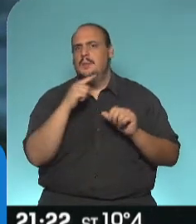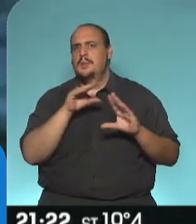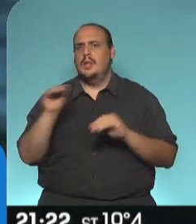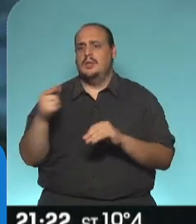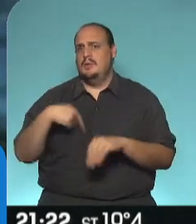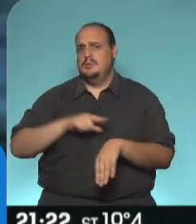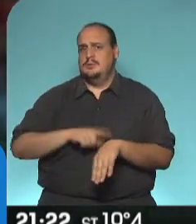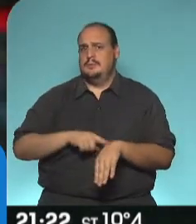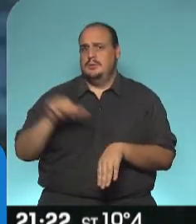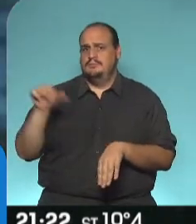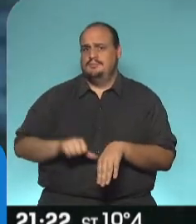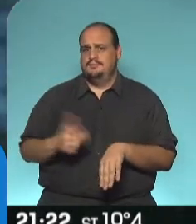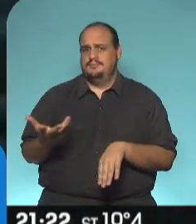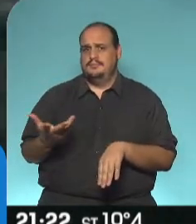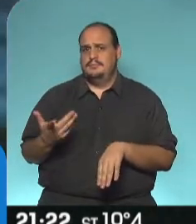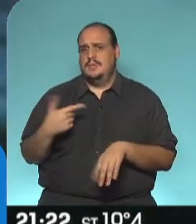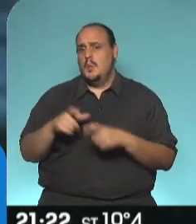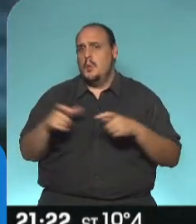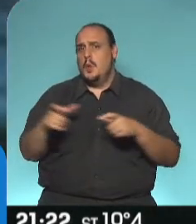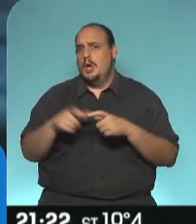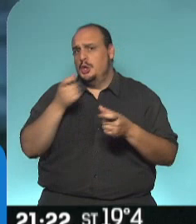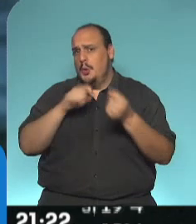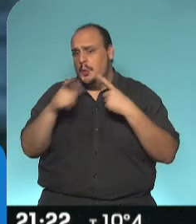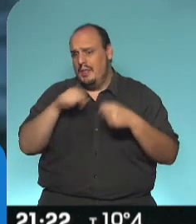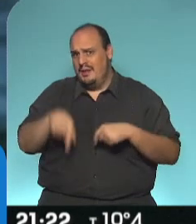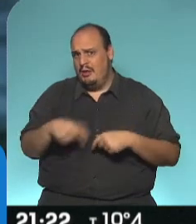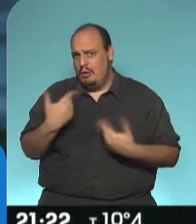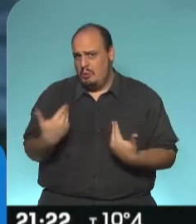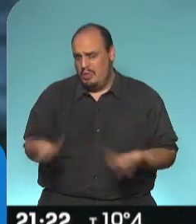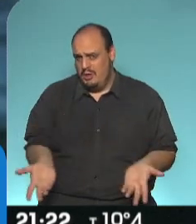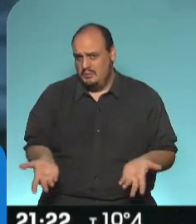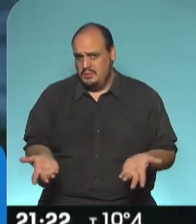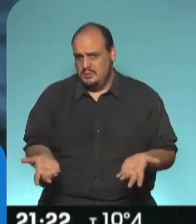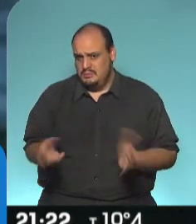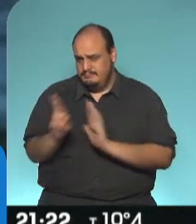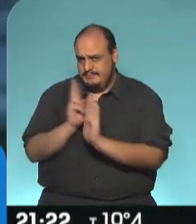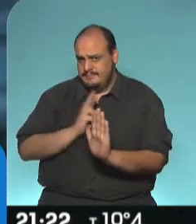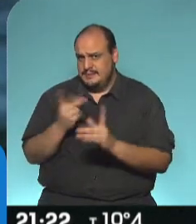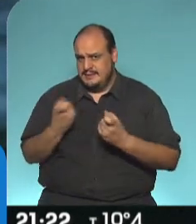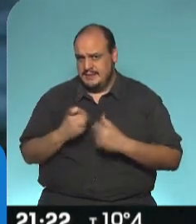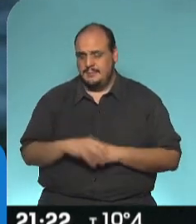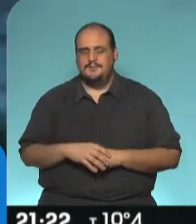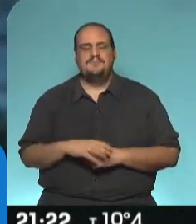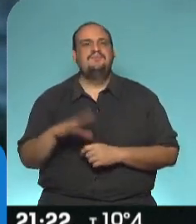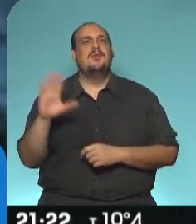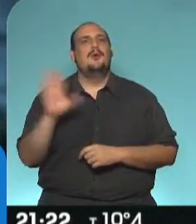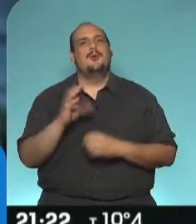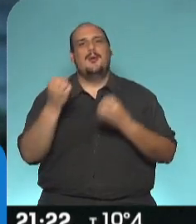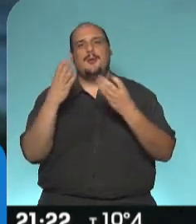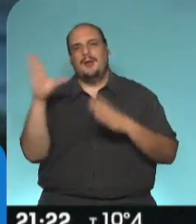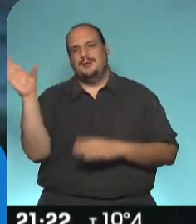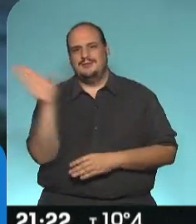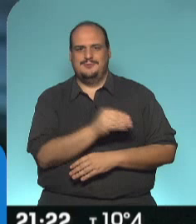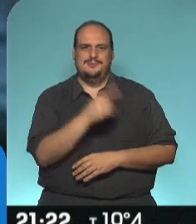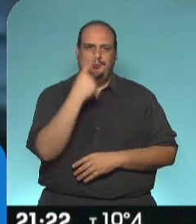tiempo porque no nos permiten vender los boletos a partir de ahora bueno qué tal buenas noches para todos y para todas